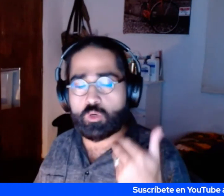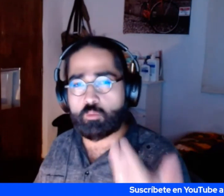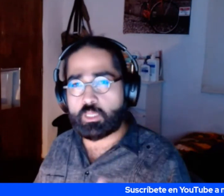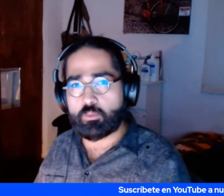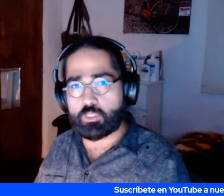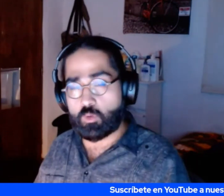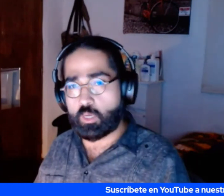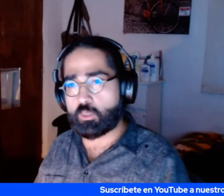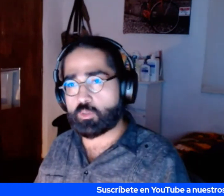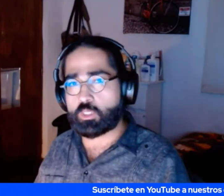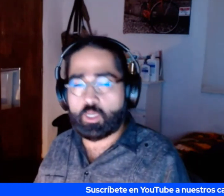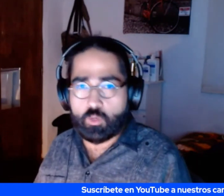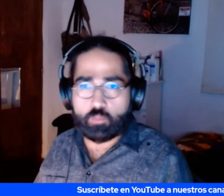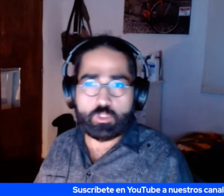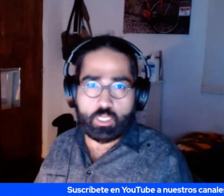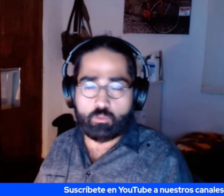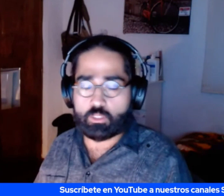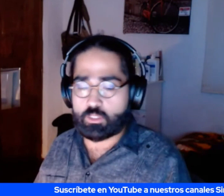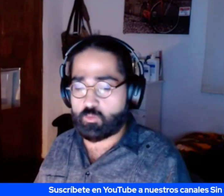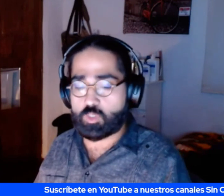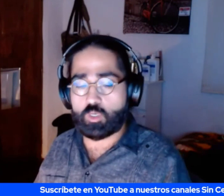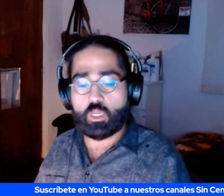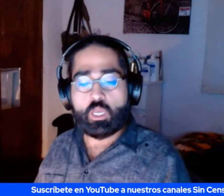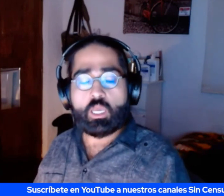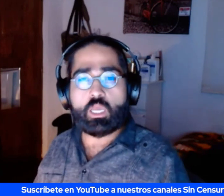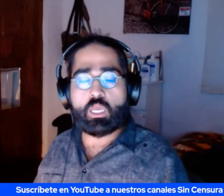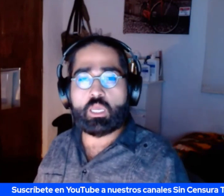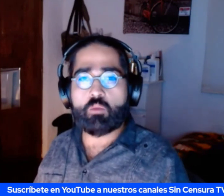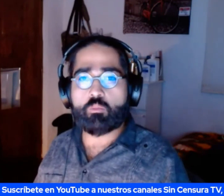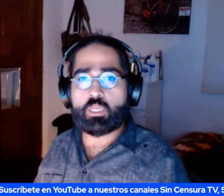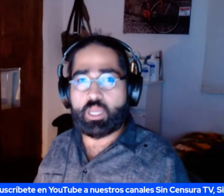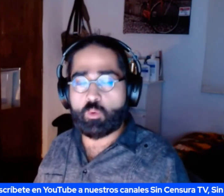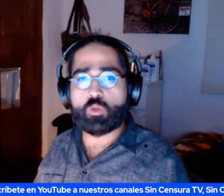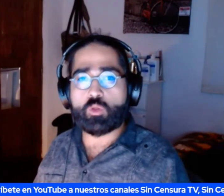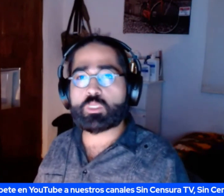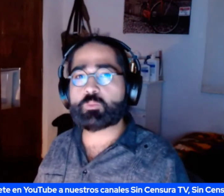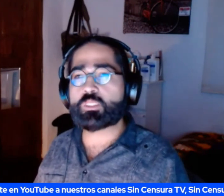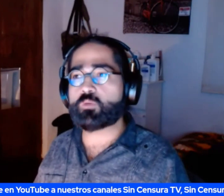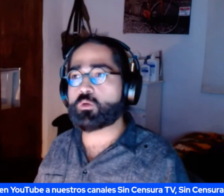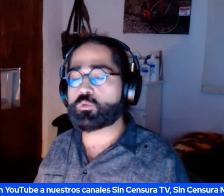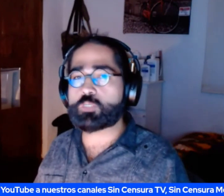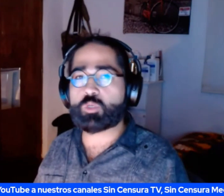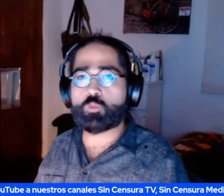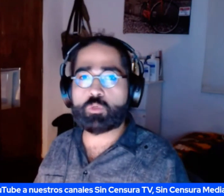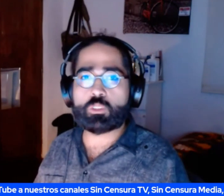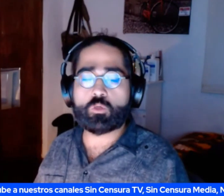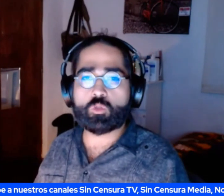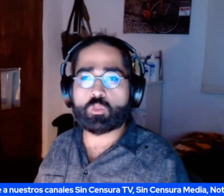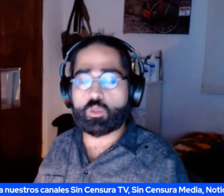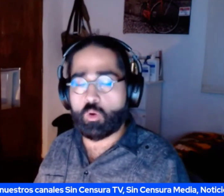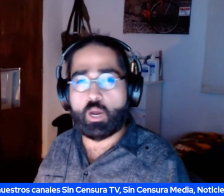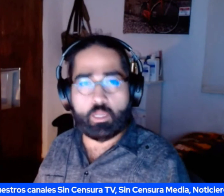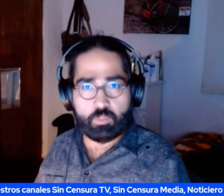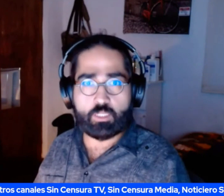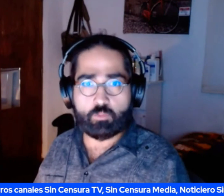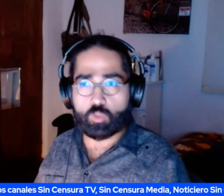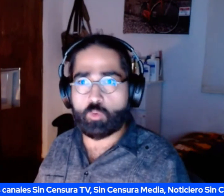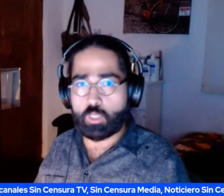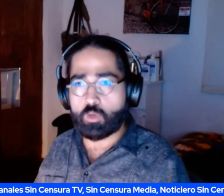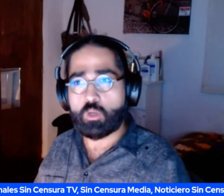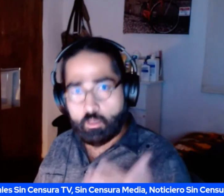son compatibles con la 4T. Recordemos que la Cuarta Transformación y el obradorismo en específico es un espacio político en donde no hay